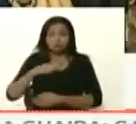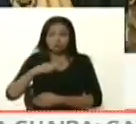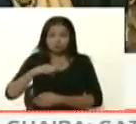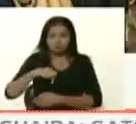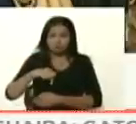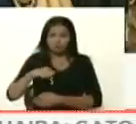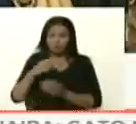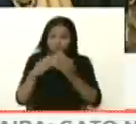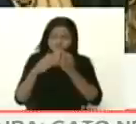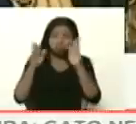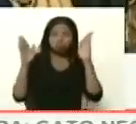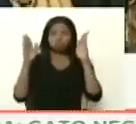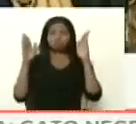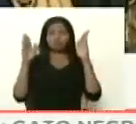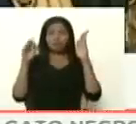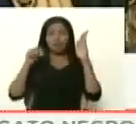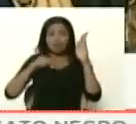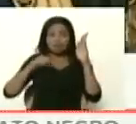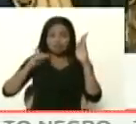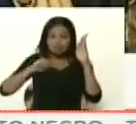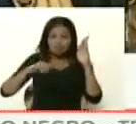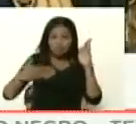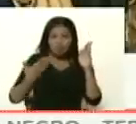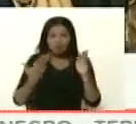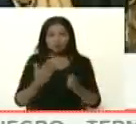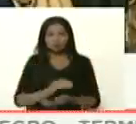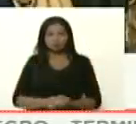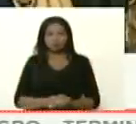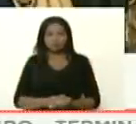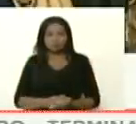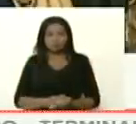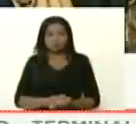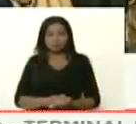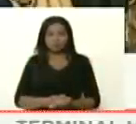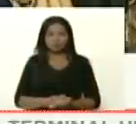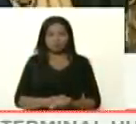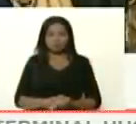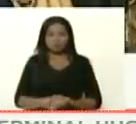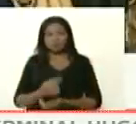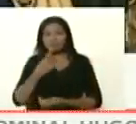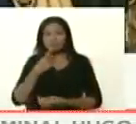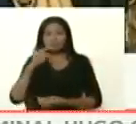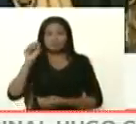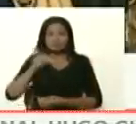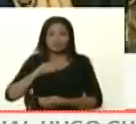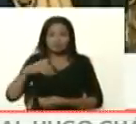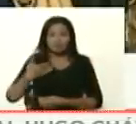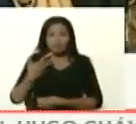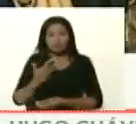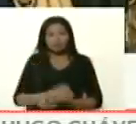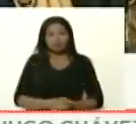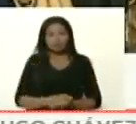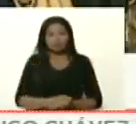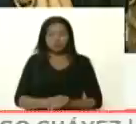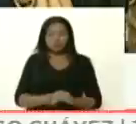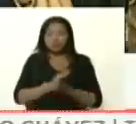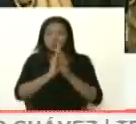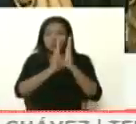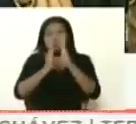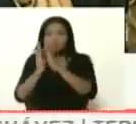que romper la mentalidad colonial y decir si se puede, con